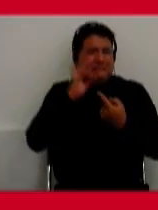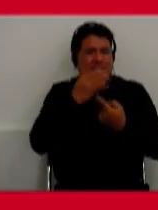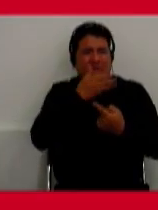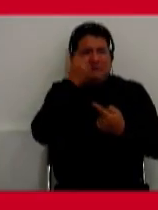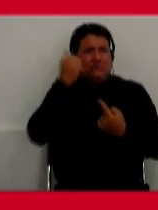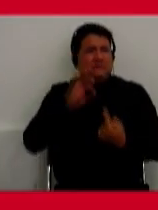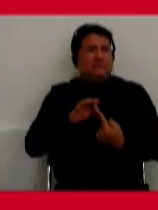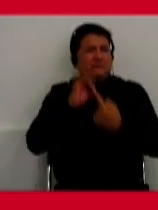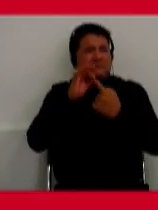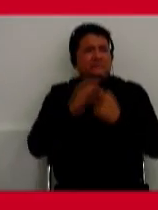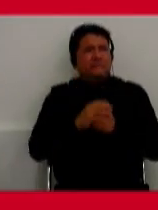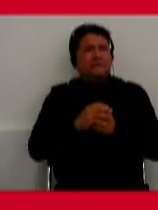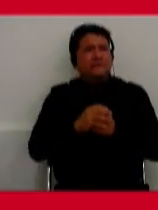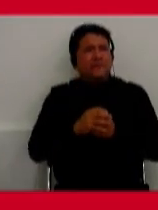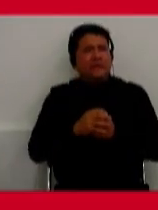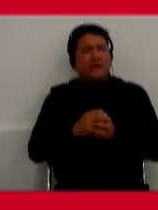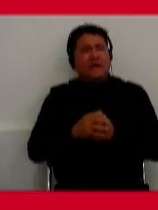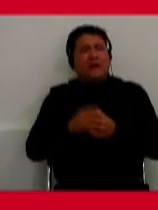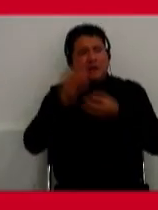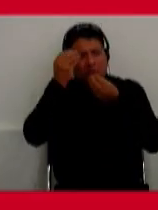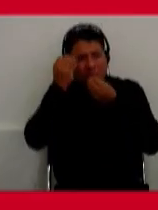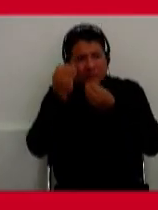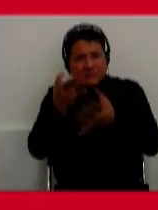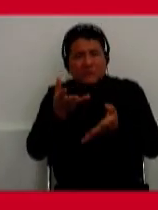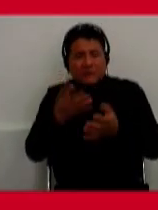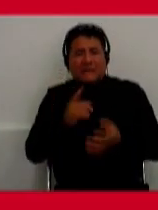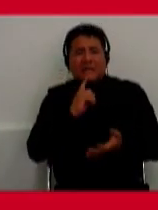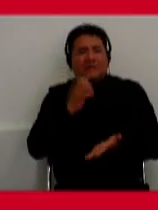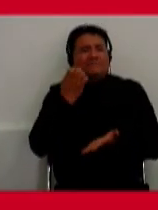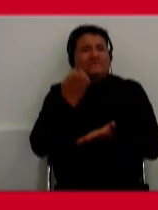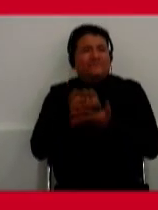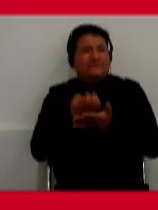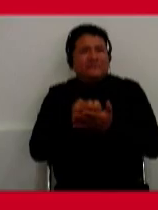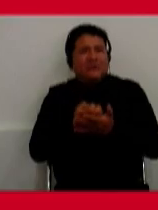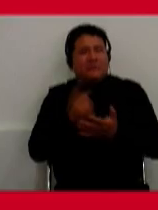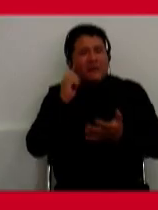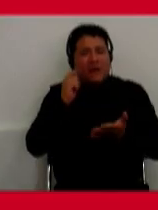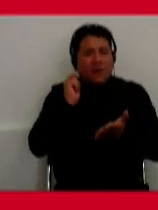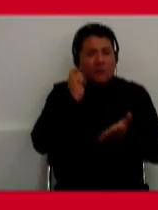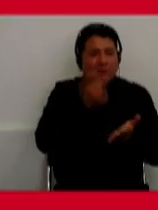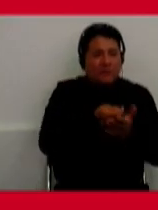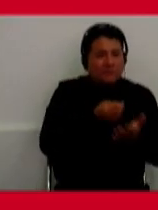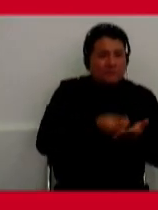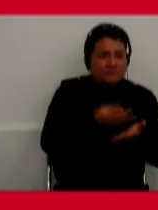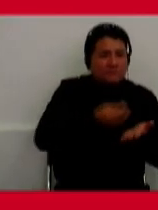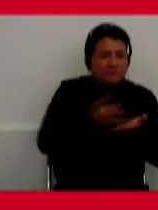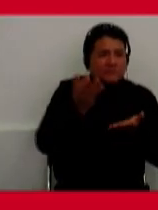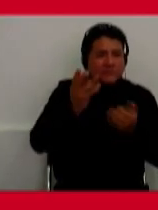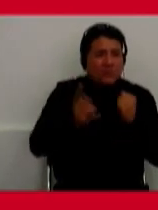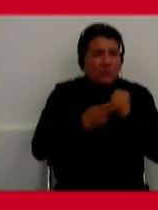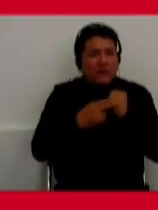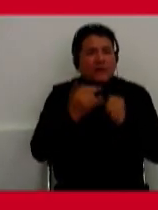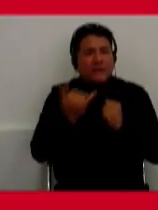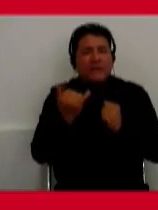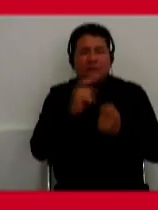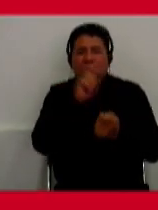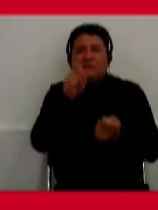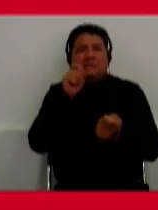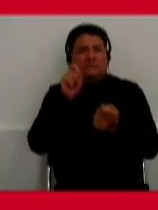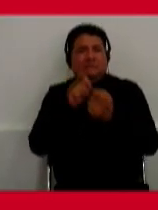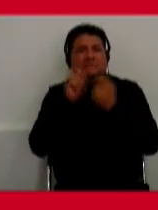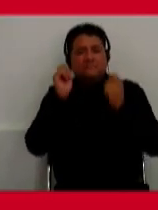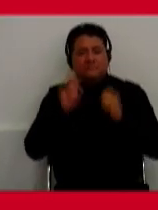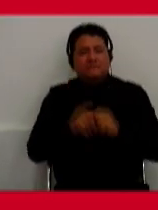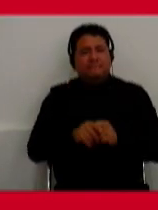hoy, mencionando que la información es la moneda que compra la seguridad y la eficiencia.